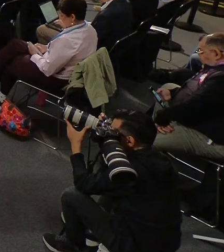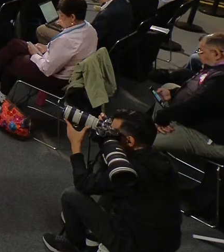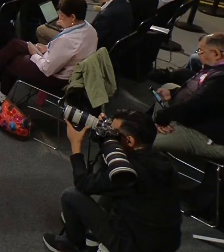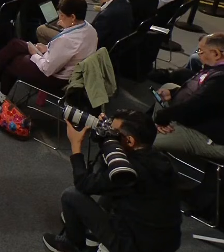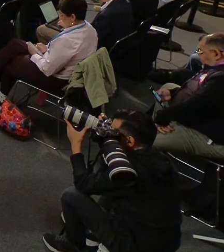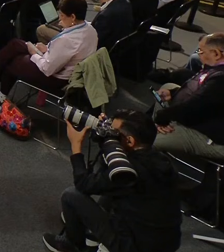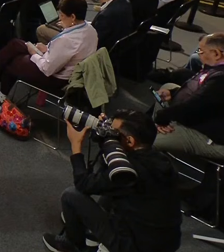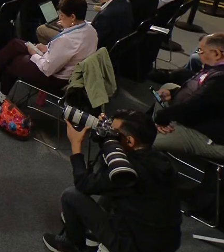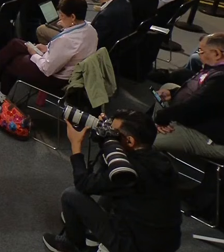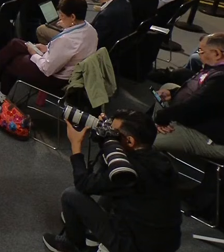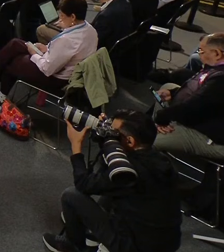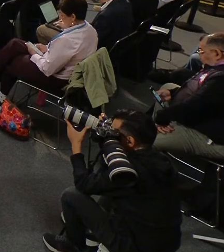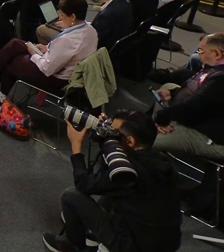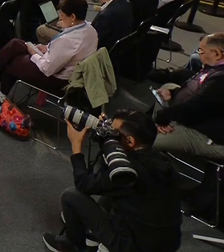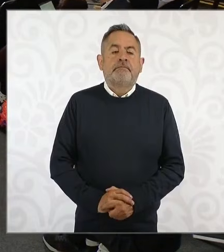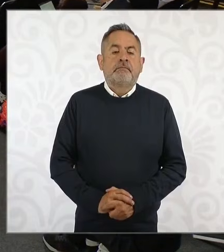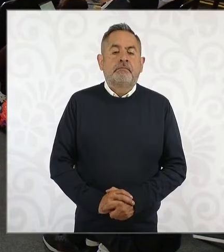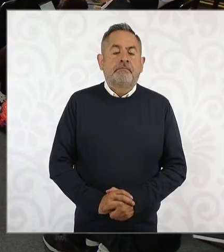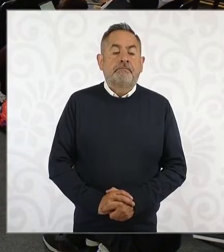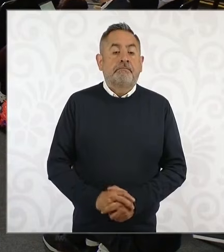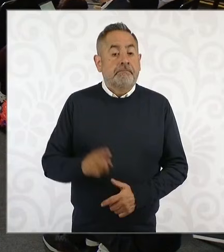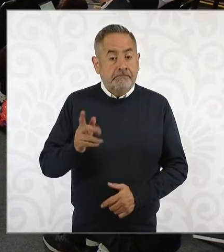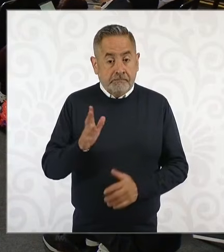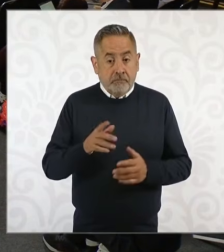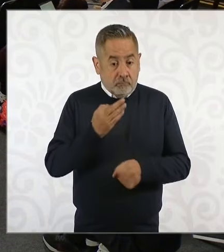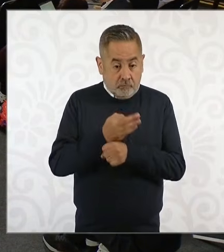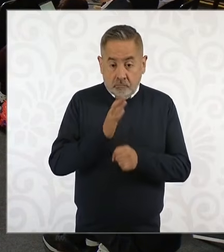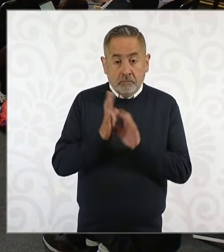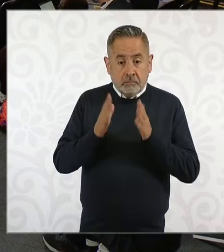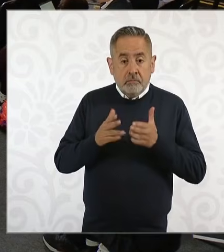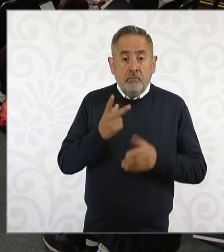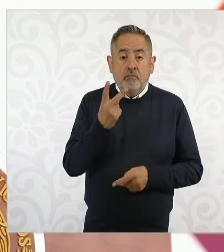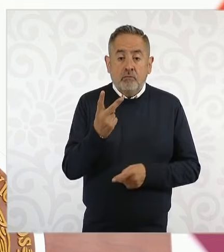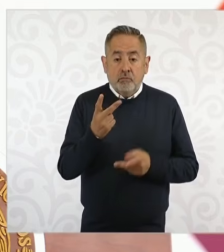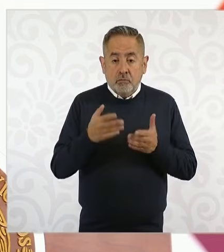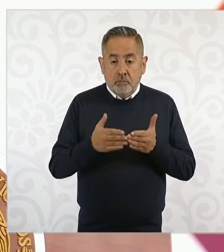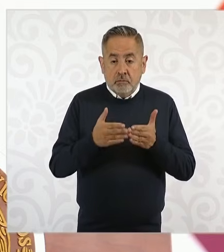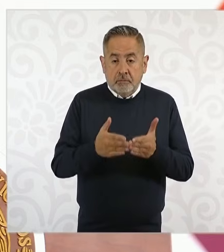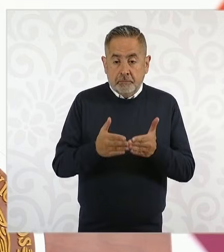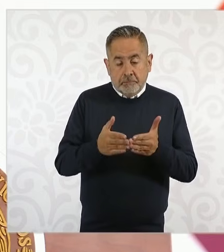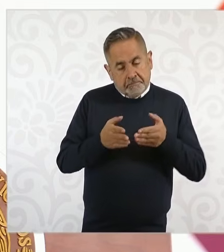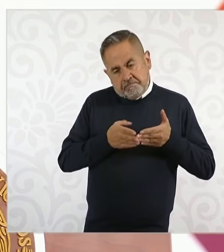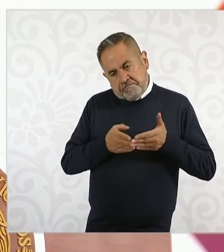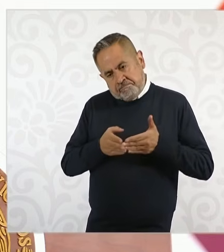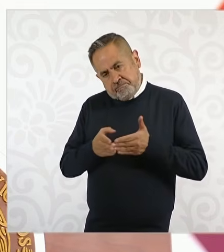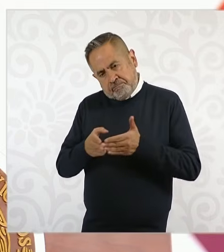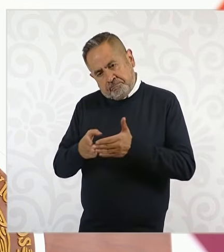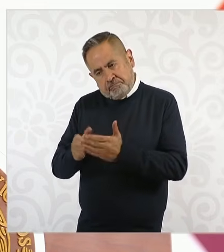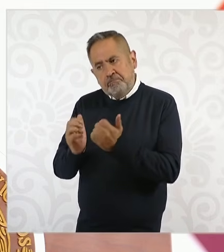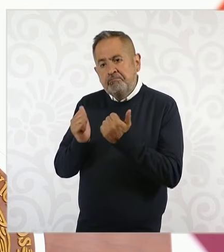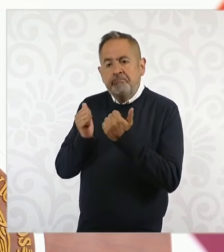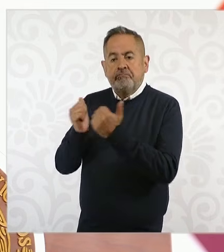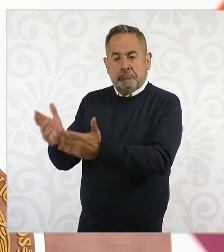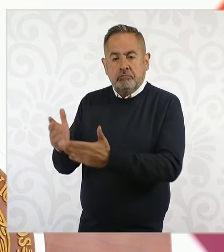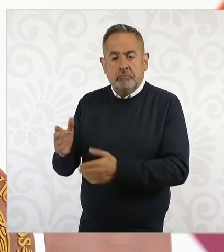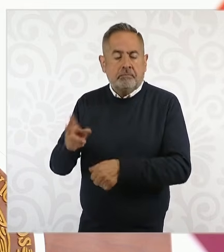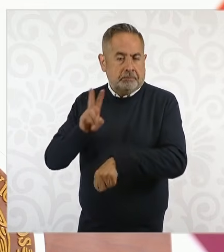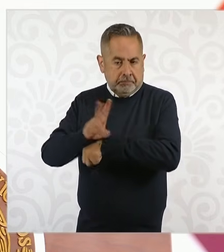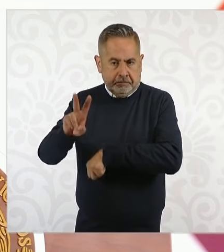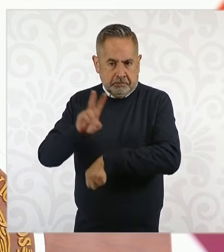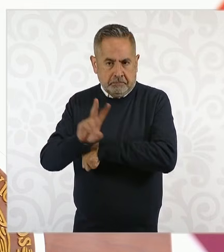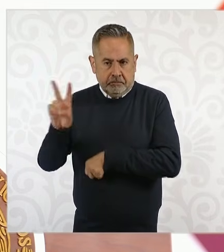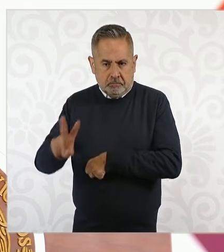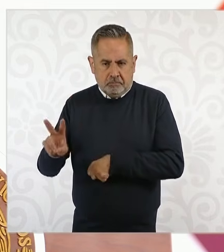de insumos, y ya salieron 2 barcos para Venezuela que llevan insumos